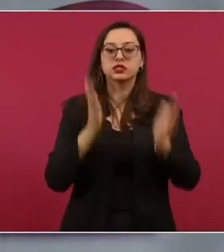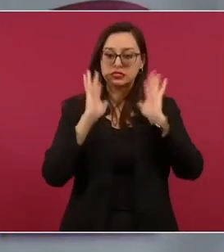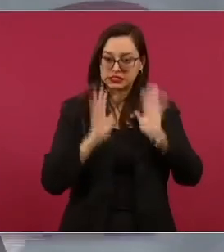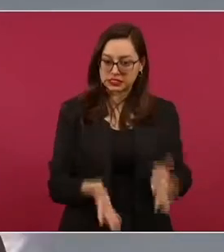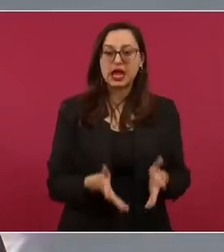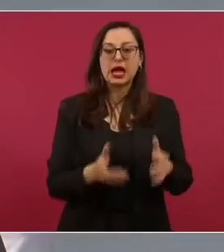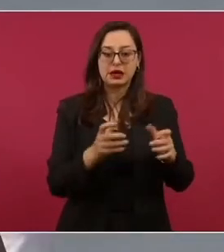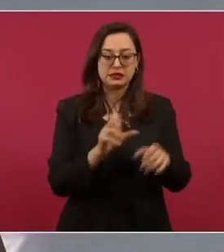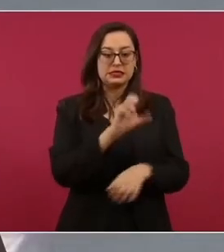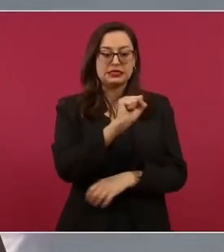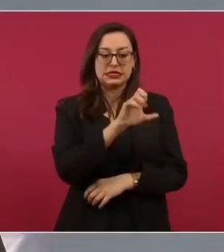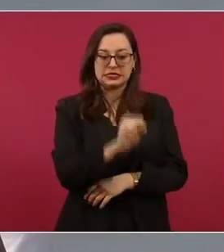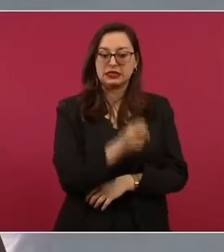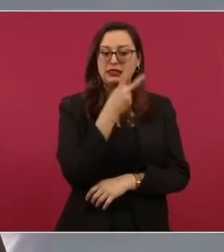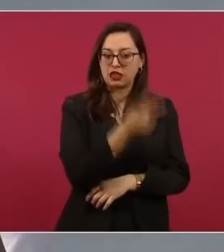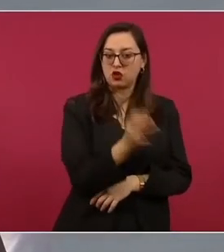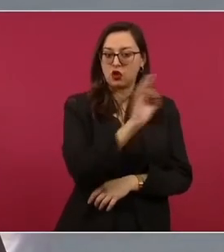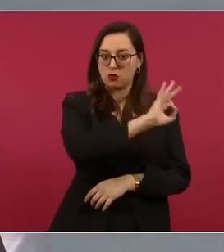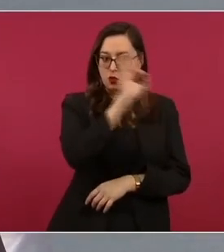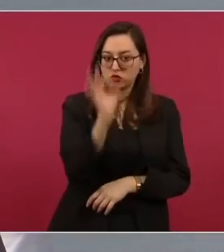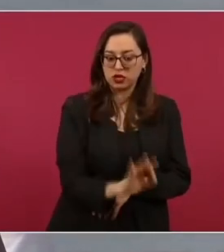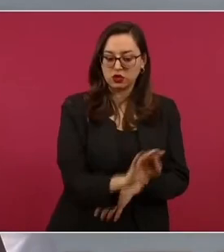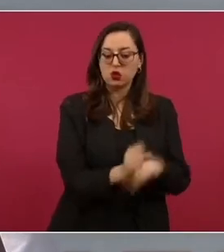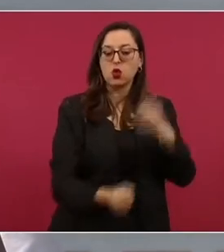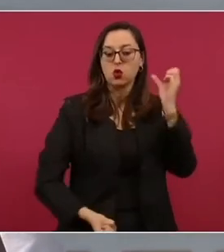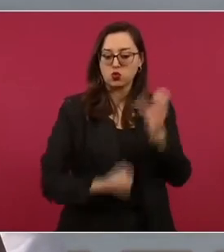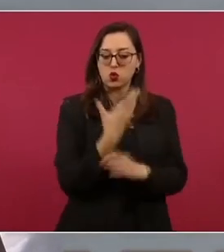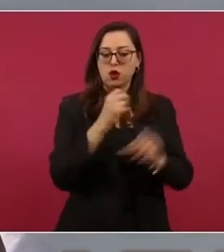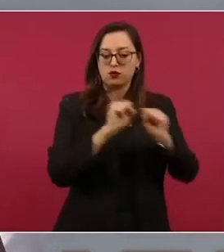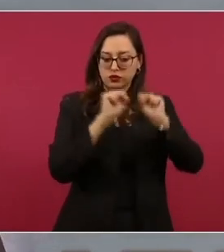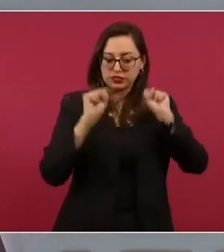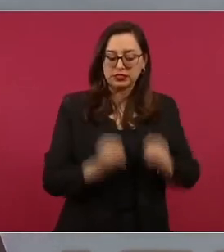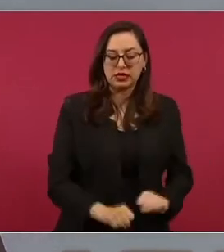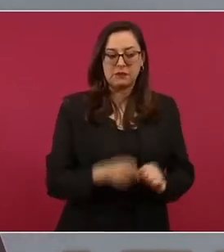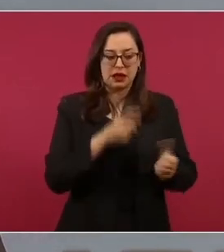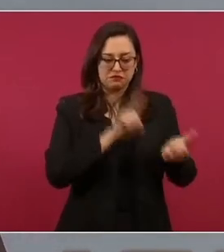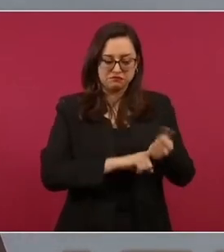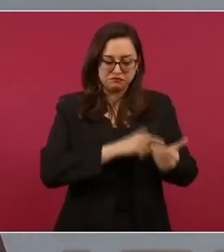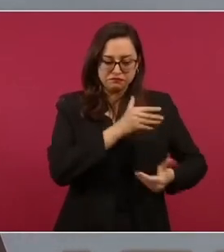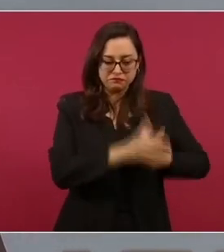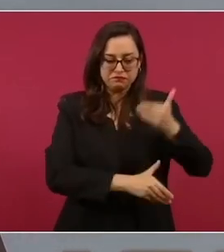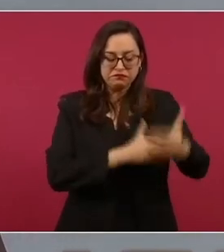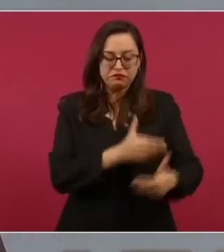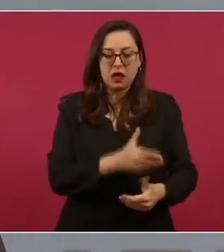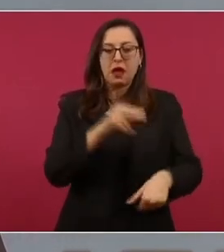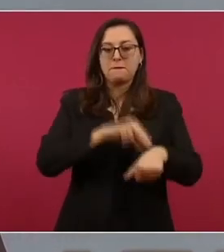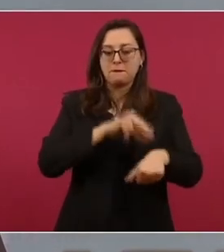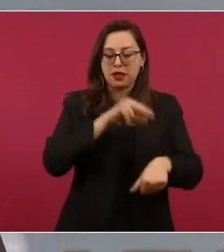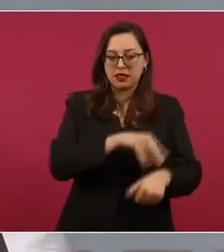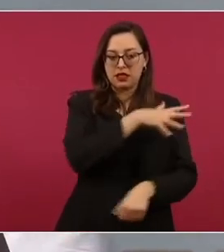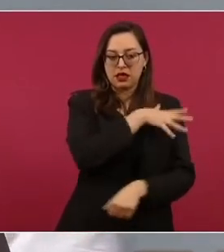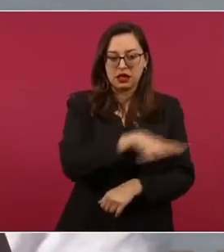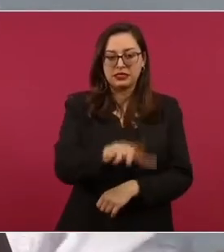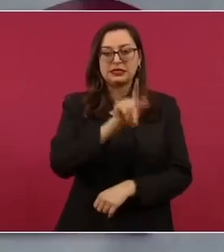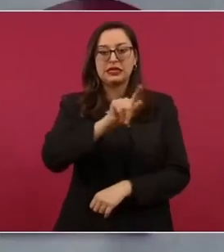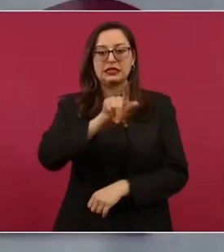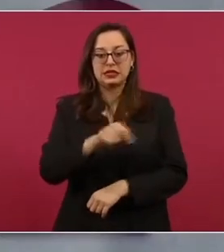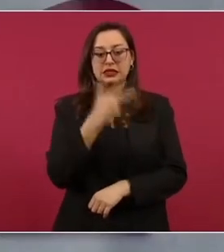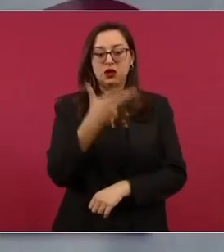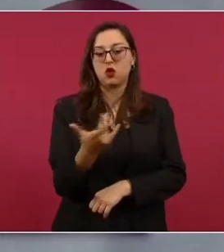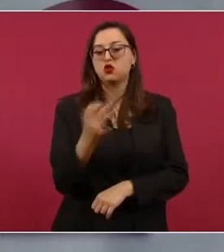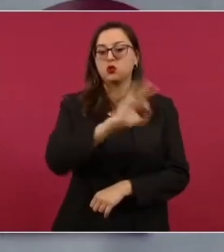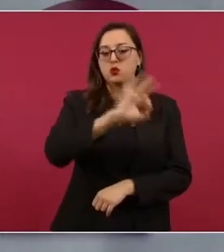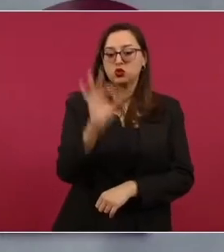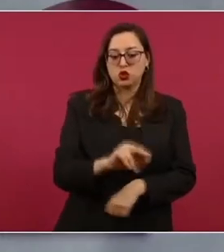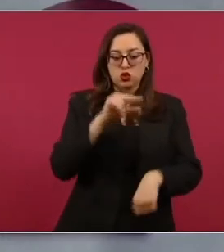contamos con el 62% de médicos generales y 78% de